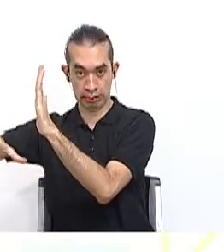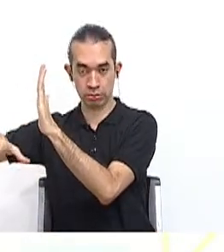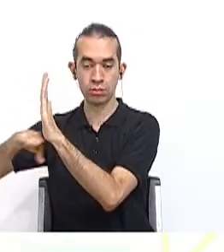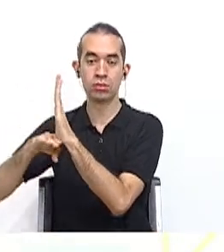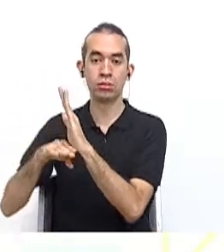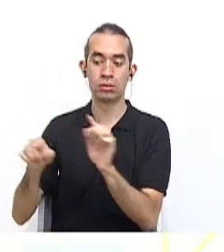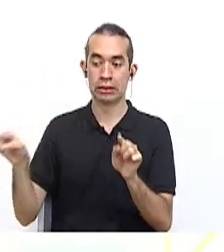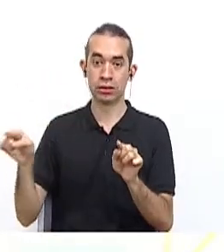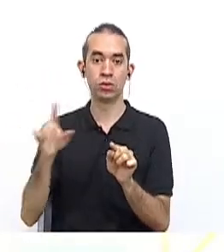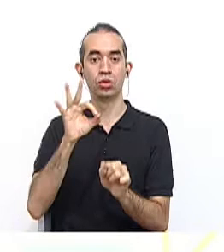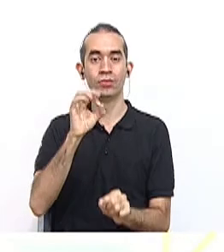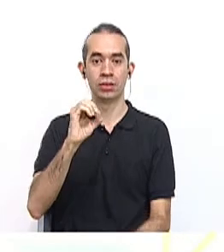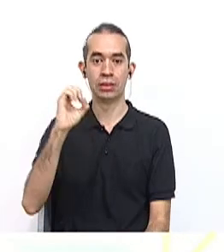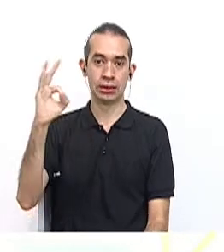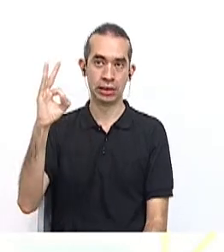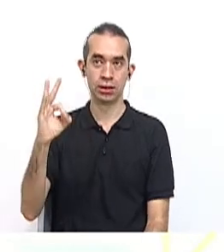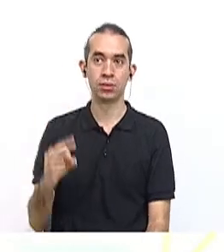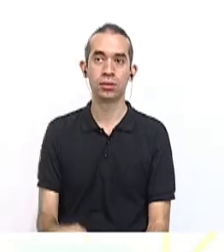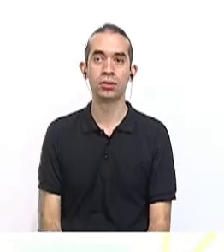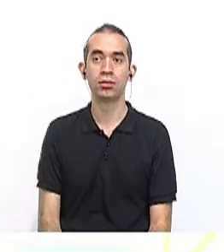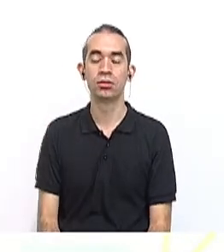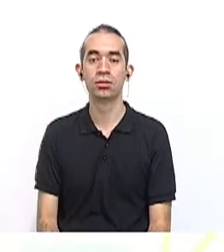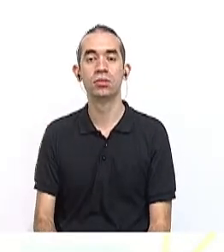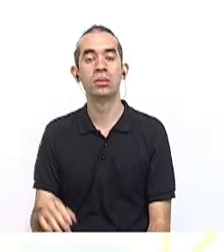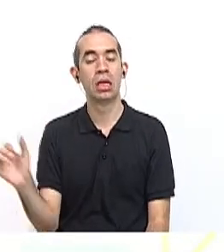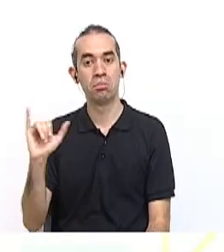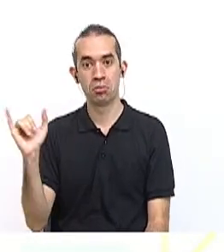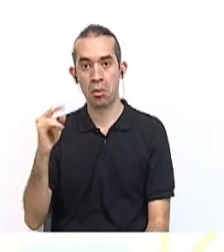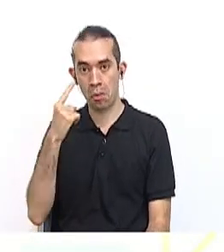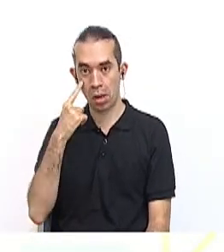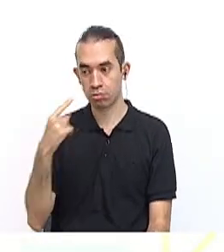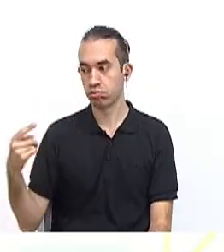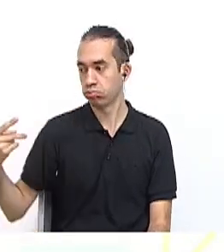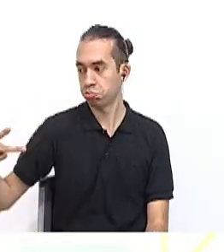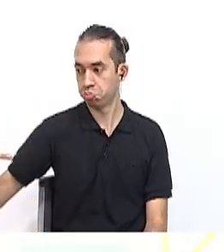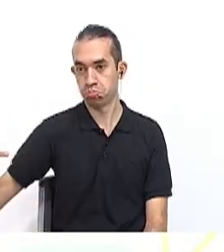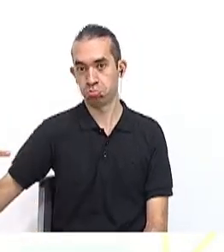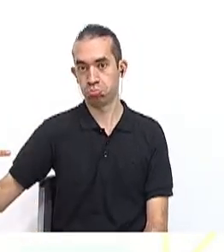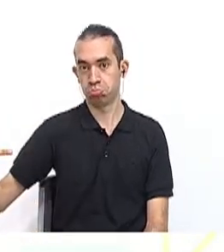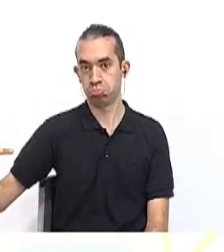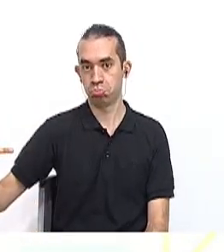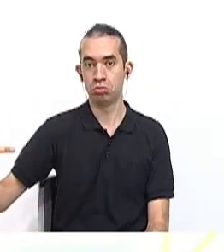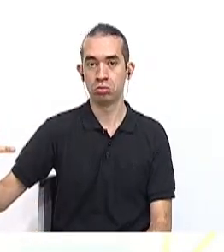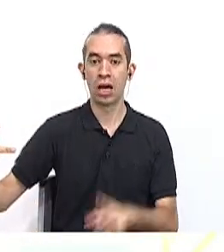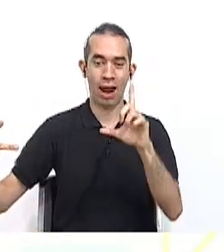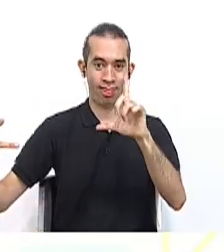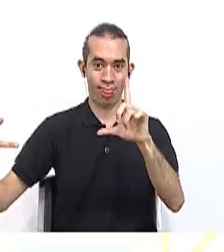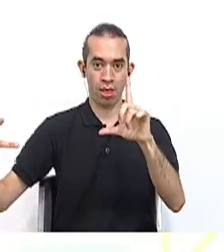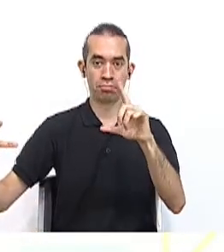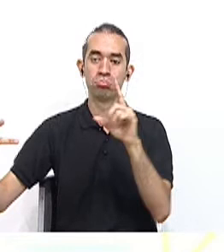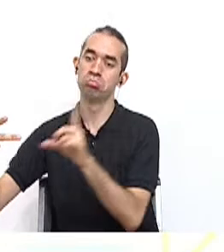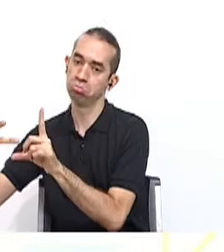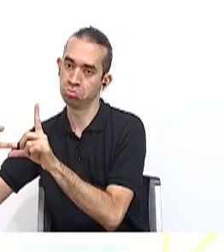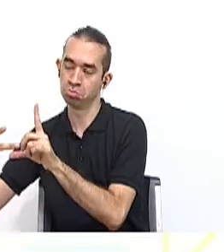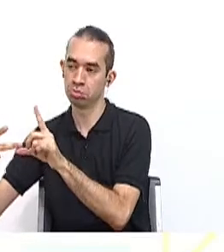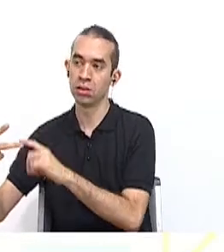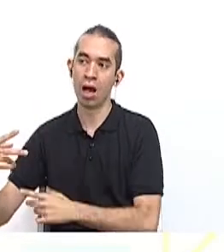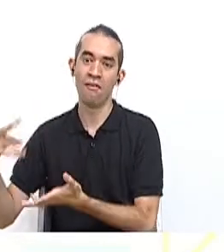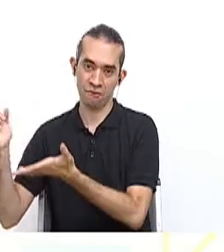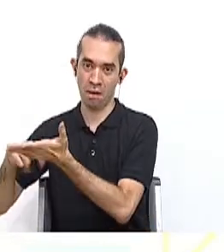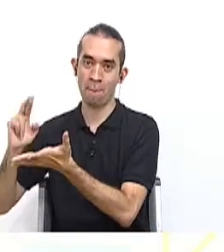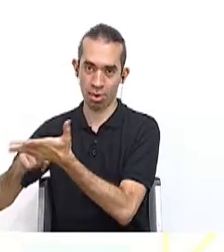ángulo que corresponde a esa esquina es igual para ambos